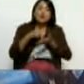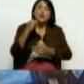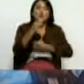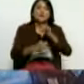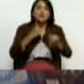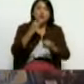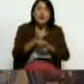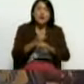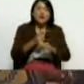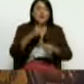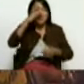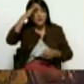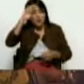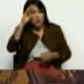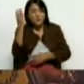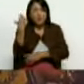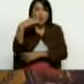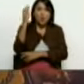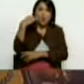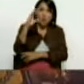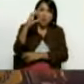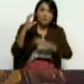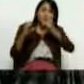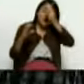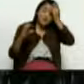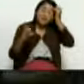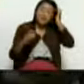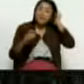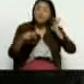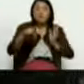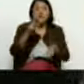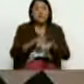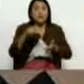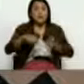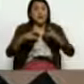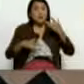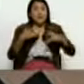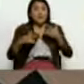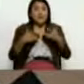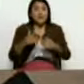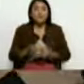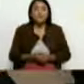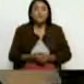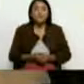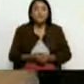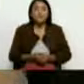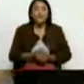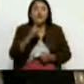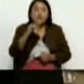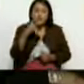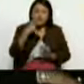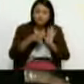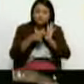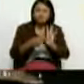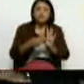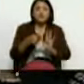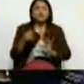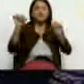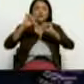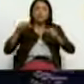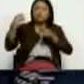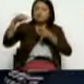Cuba de Colombia que van a participar en esta actividad El mandatario Regional informó que se mostrarán diferentes expresiones artísticas y